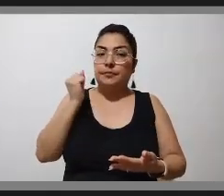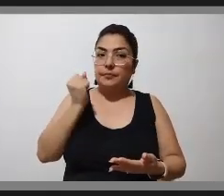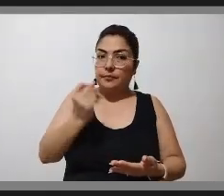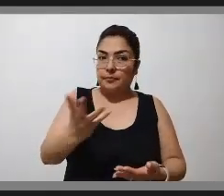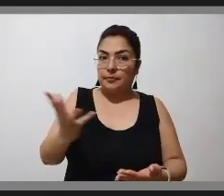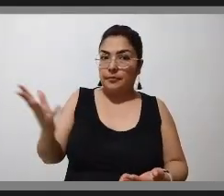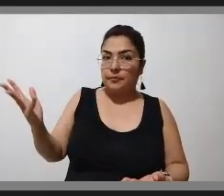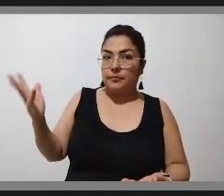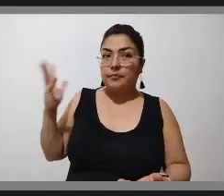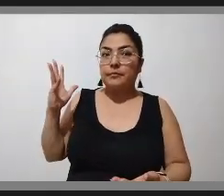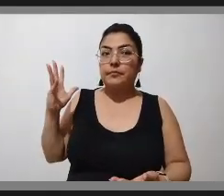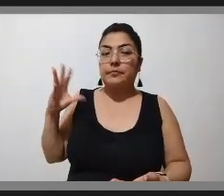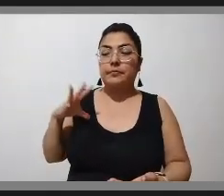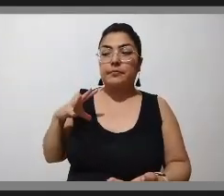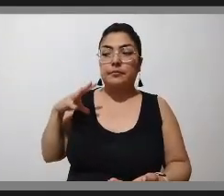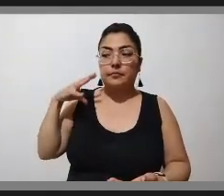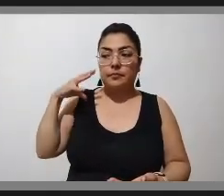vayan